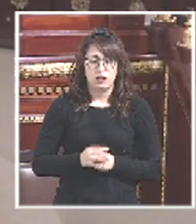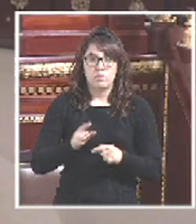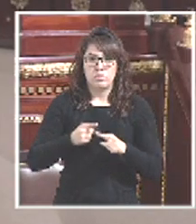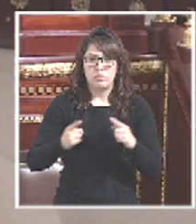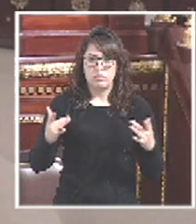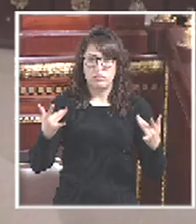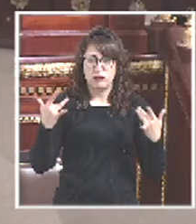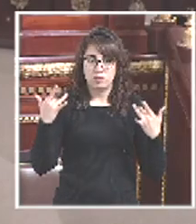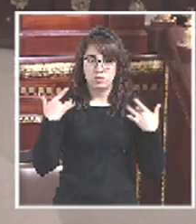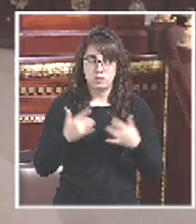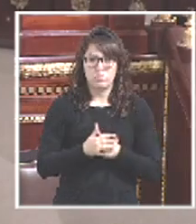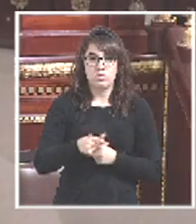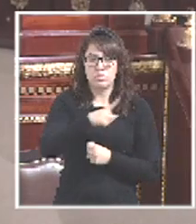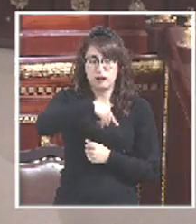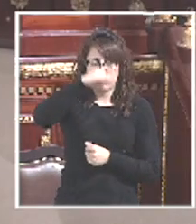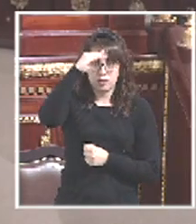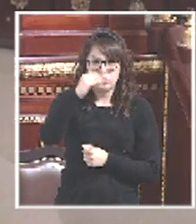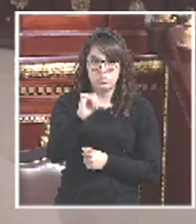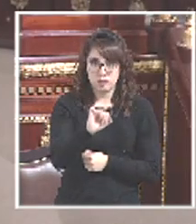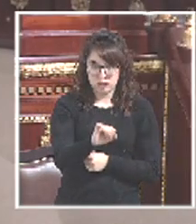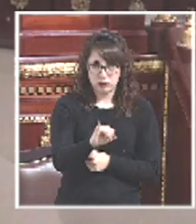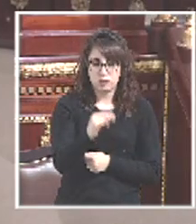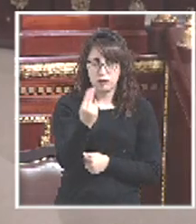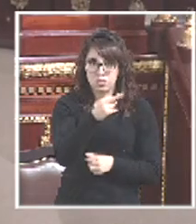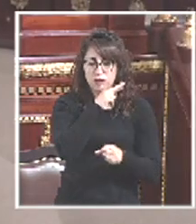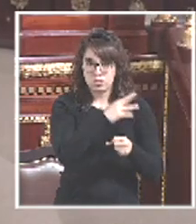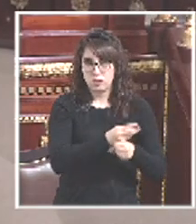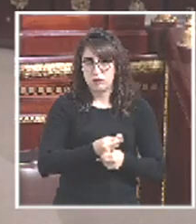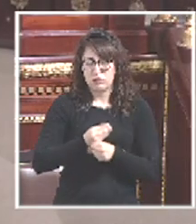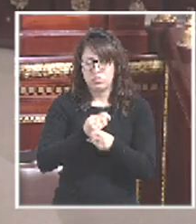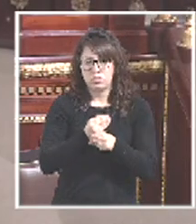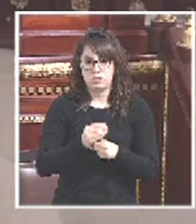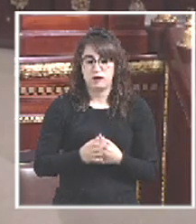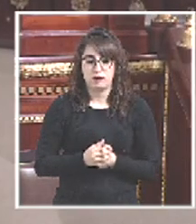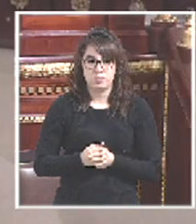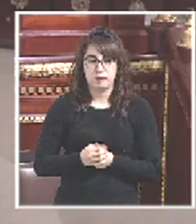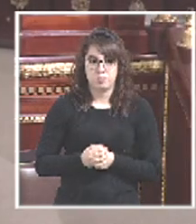abstenciones. Se considera urgente y obvia resolución, diputada Presidenta.